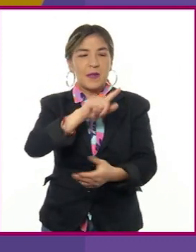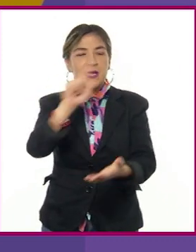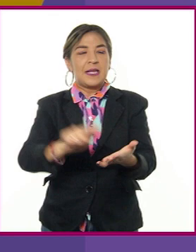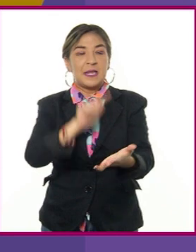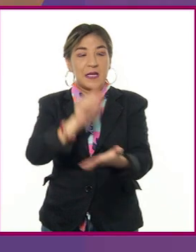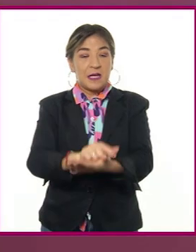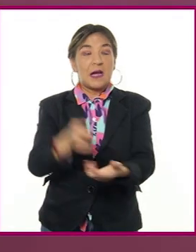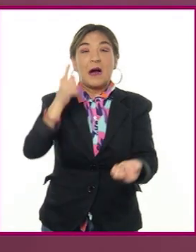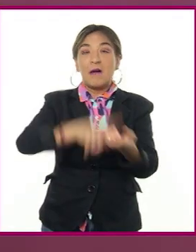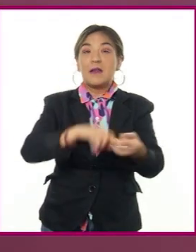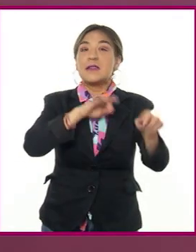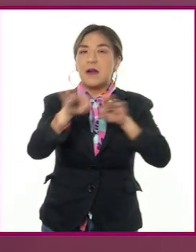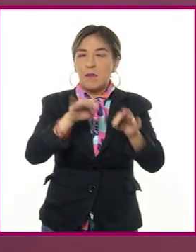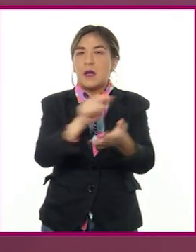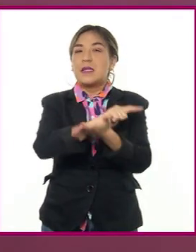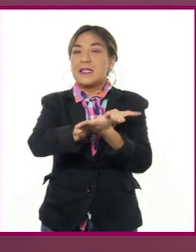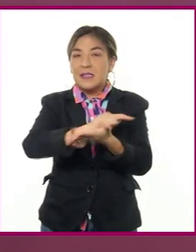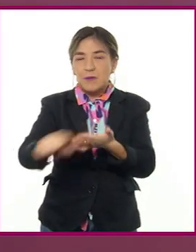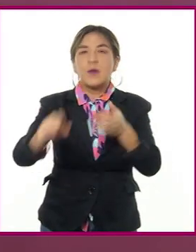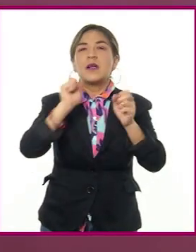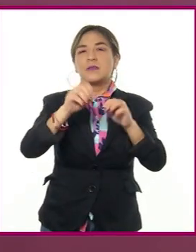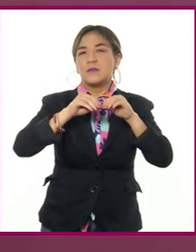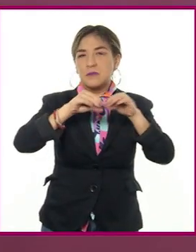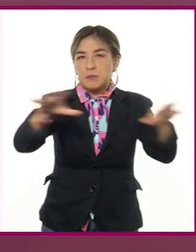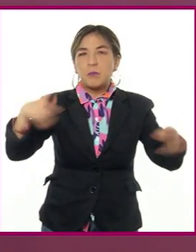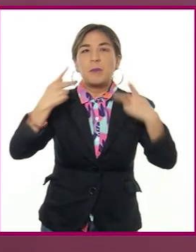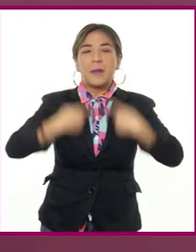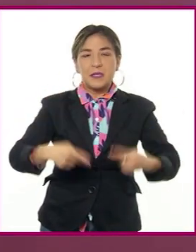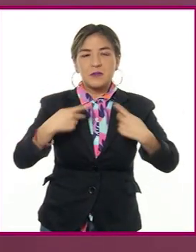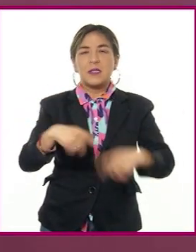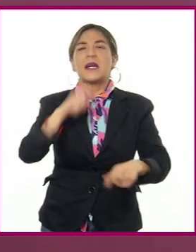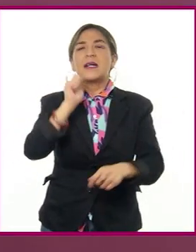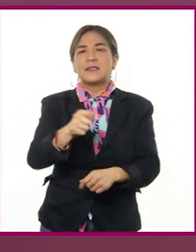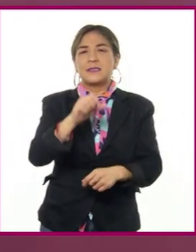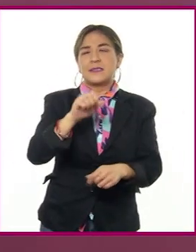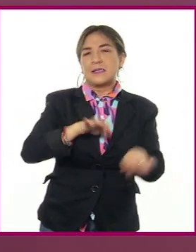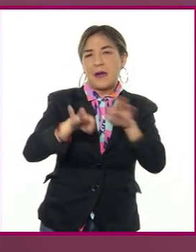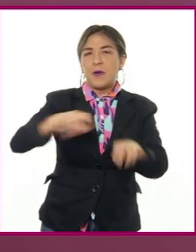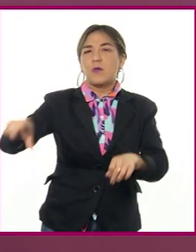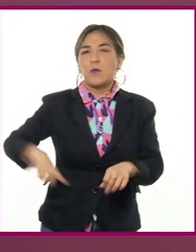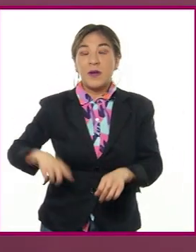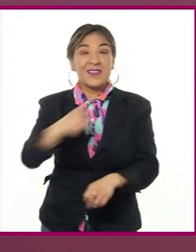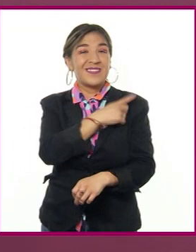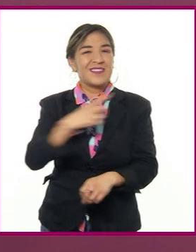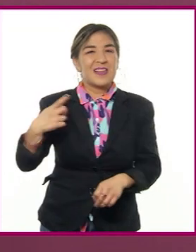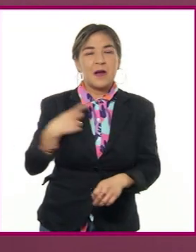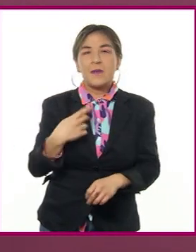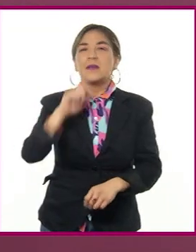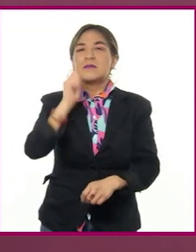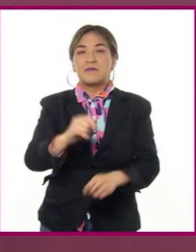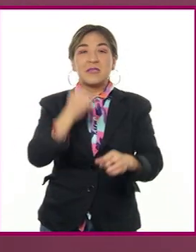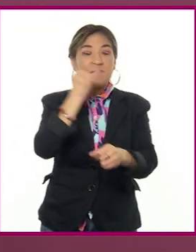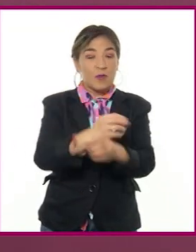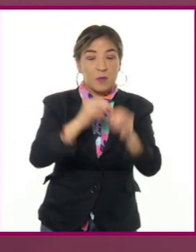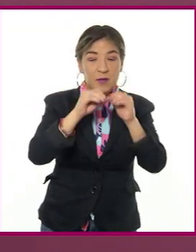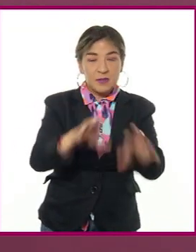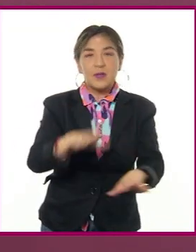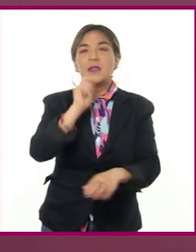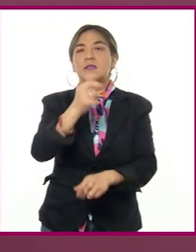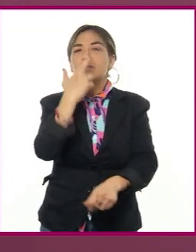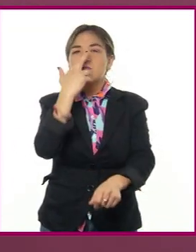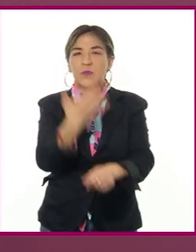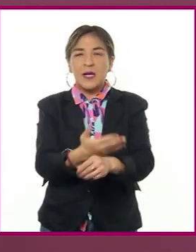transparencia en el servicio público también implica que la servidora y el servidor público haga uso responsable y claro de los recursos